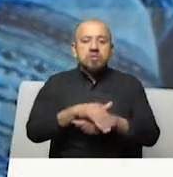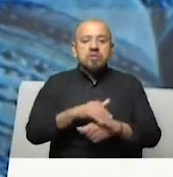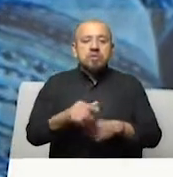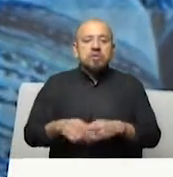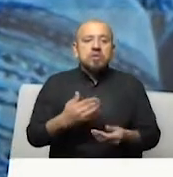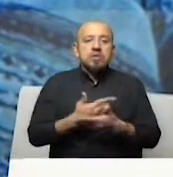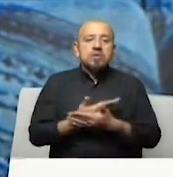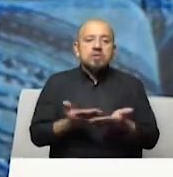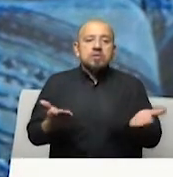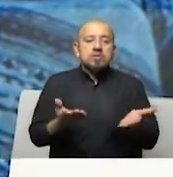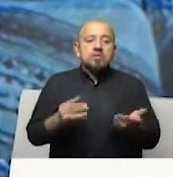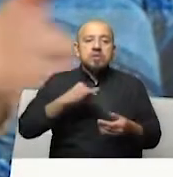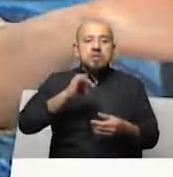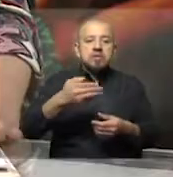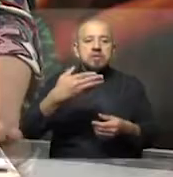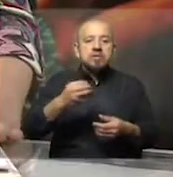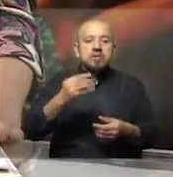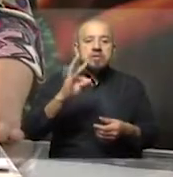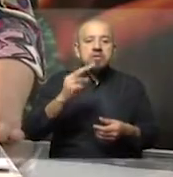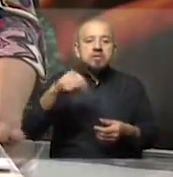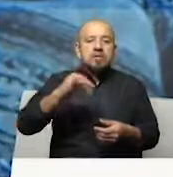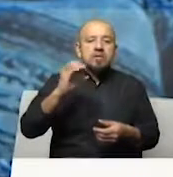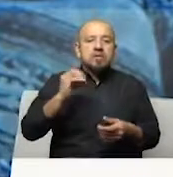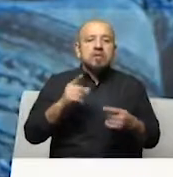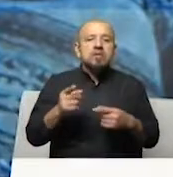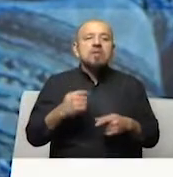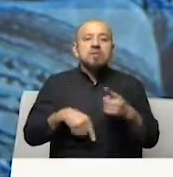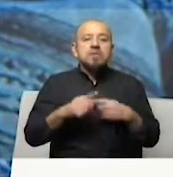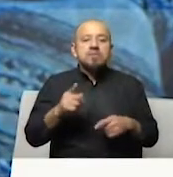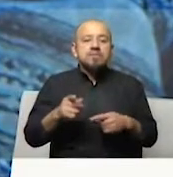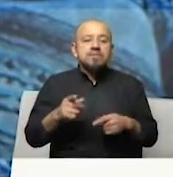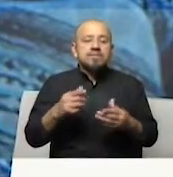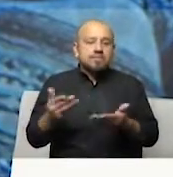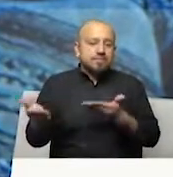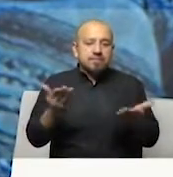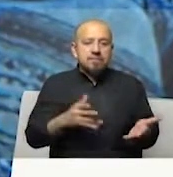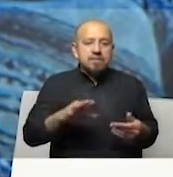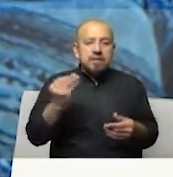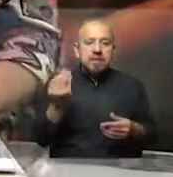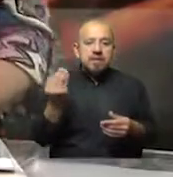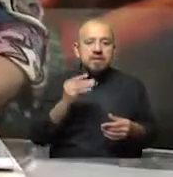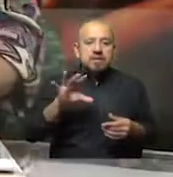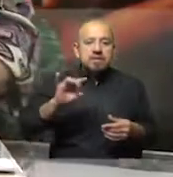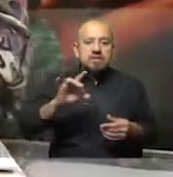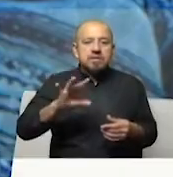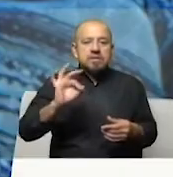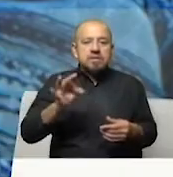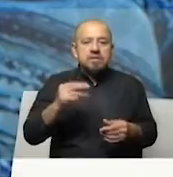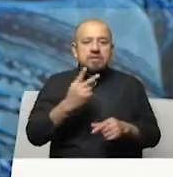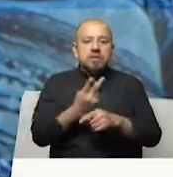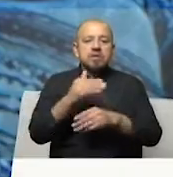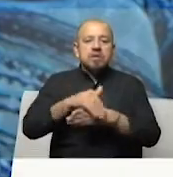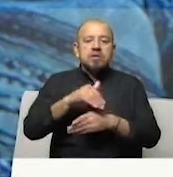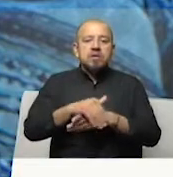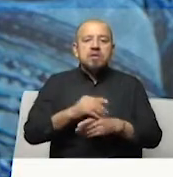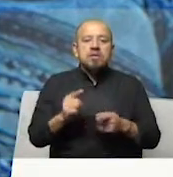en el Jardín Botánico en el lugar de ella así que está todos invitados ahí Sí a las 2 de la tarde me